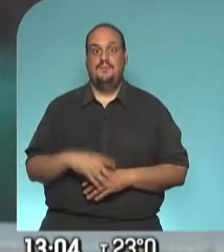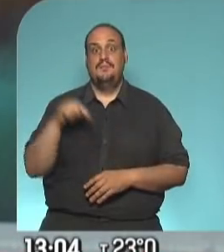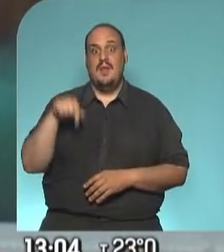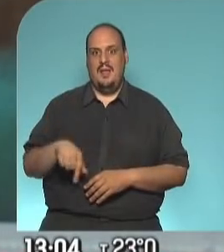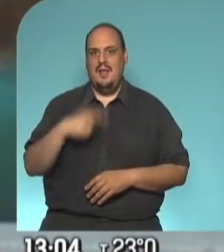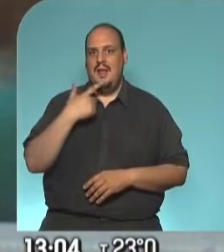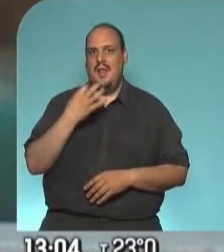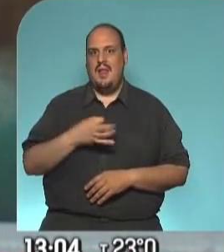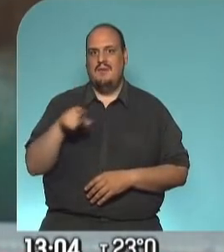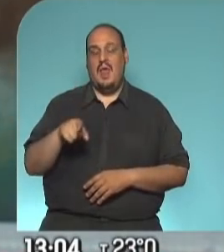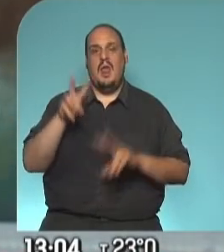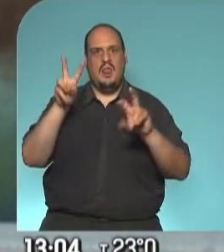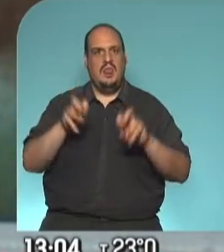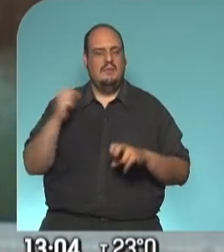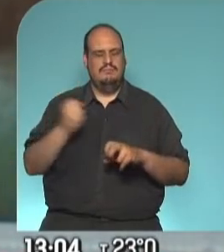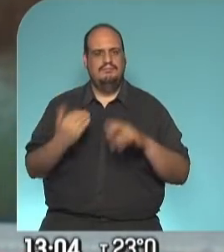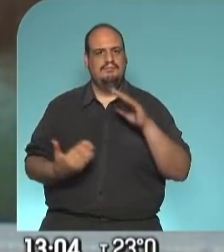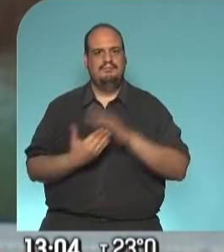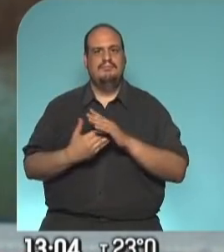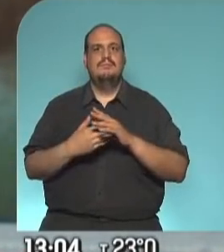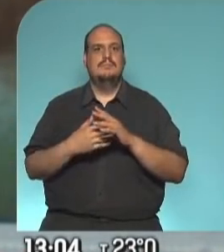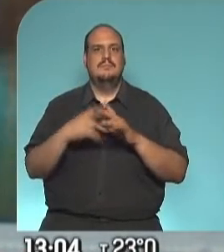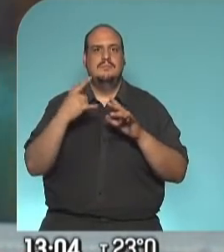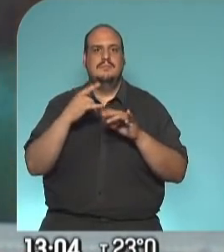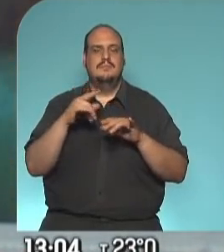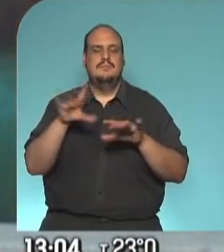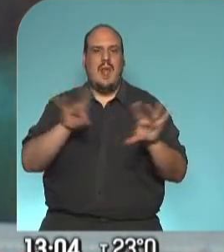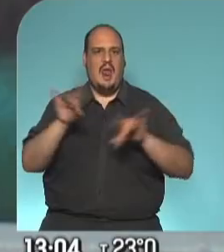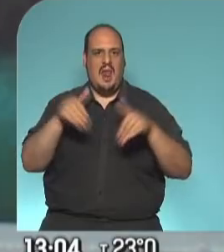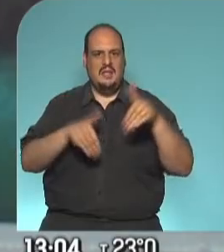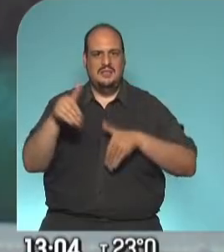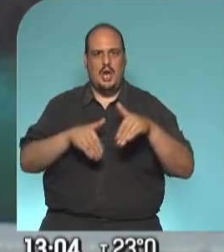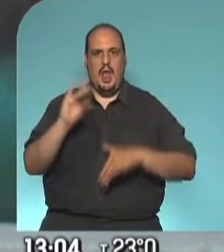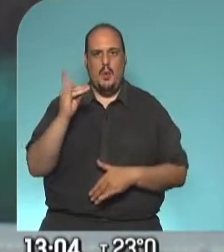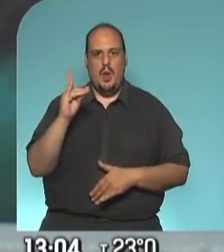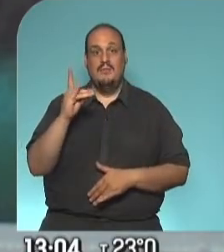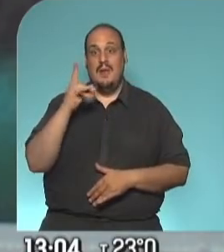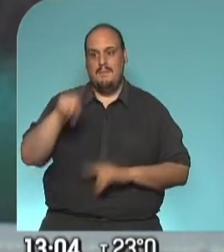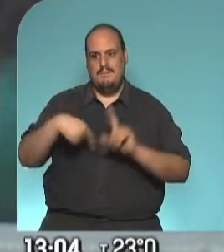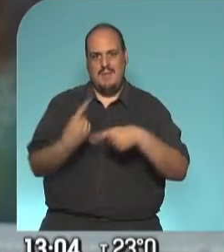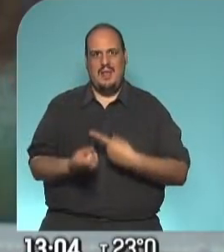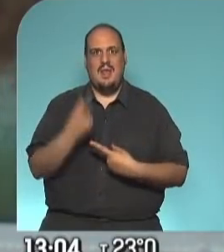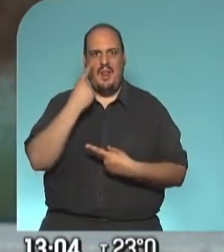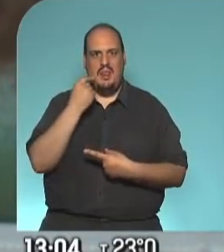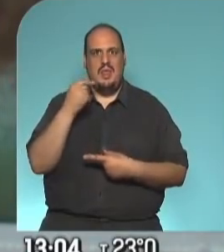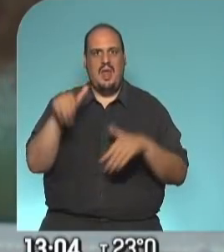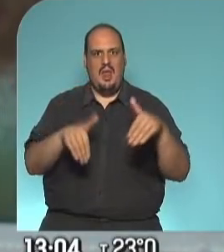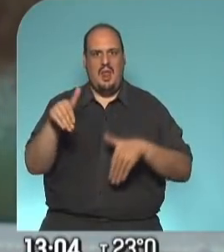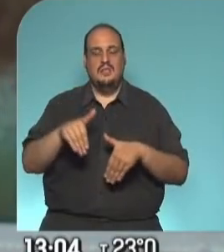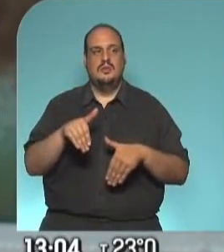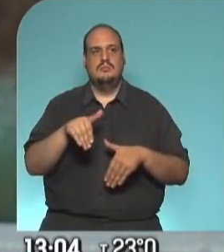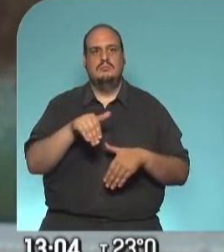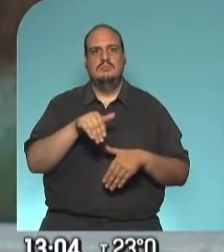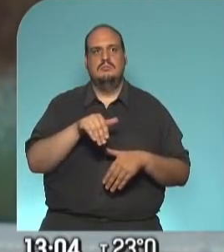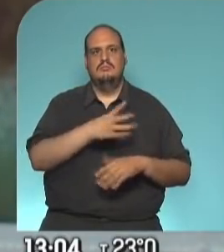acá hay un tema en agenda bastante definido, que es el tema de las elecciones en Bolivia que van a tener lugar el día de mañana, que no solamente define al próximo